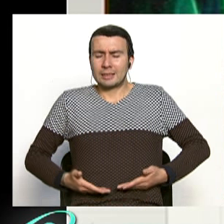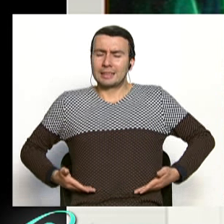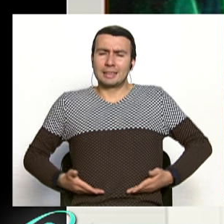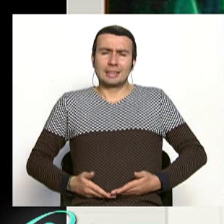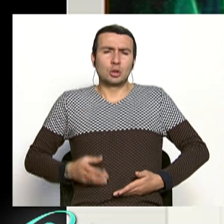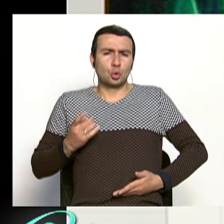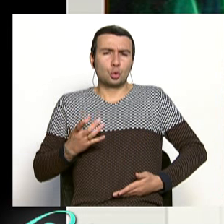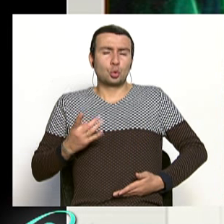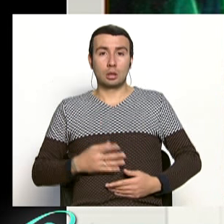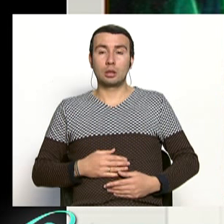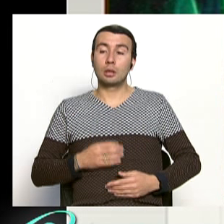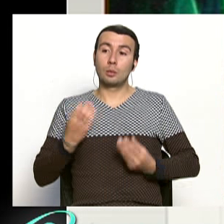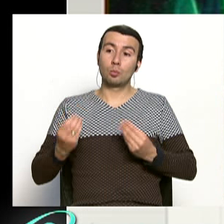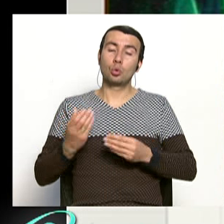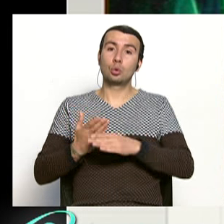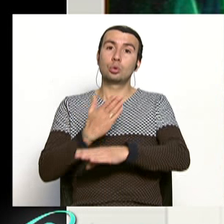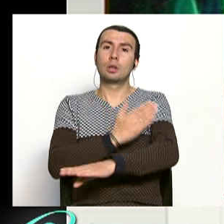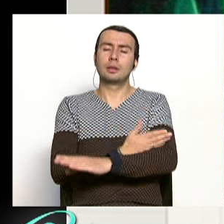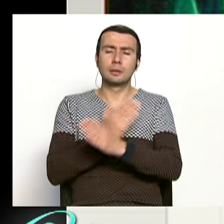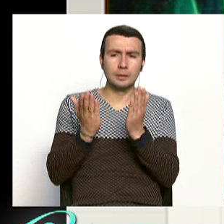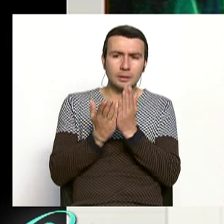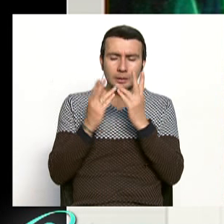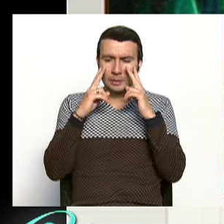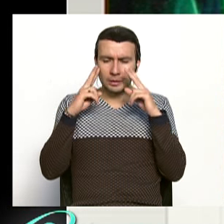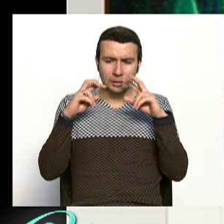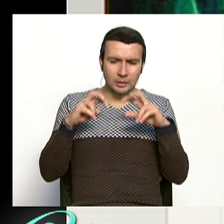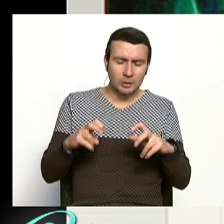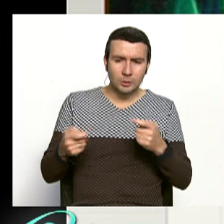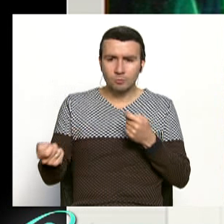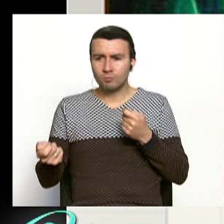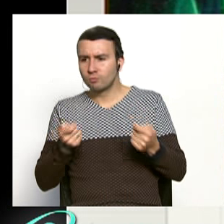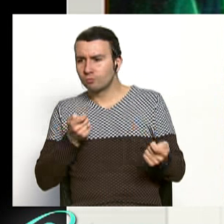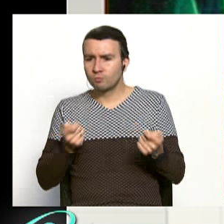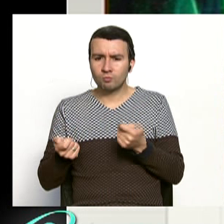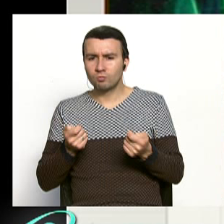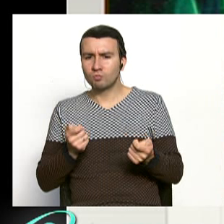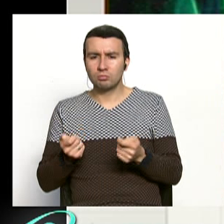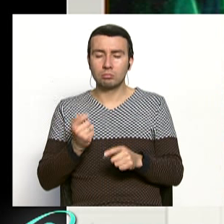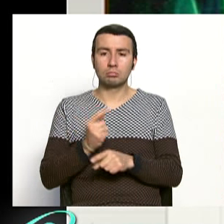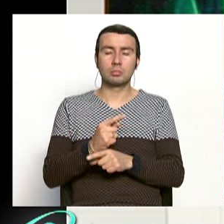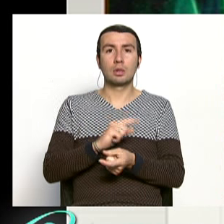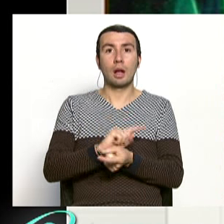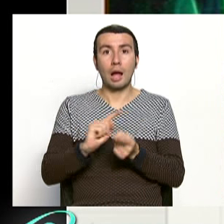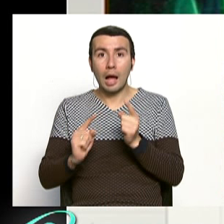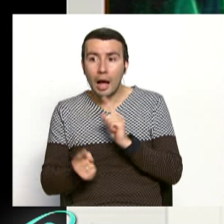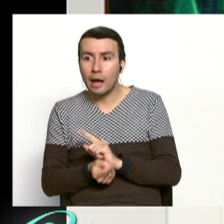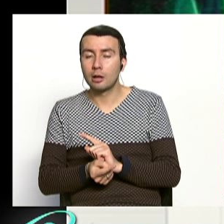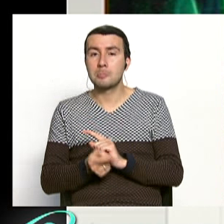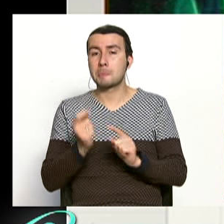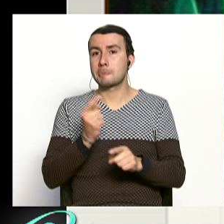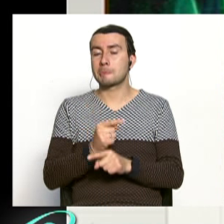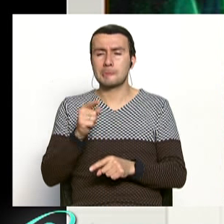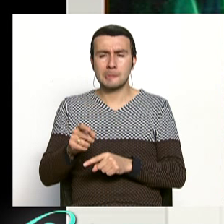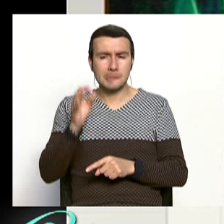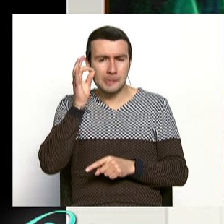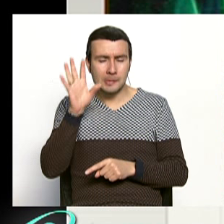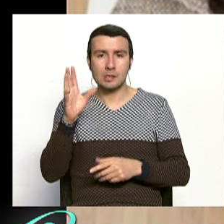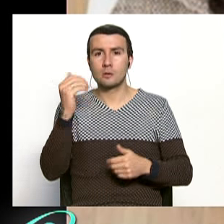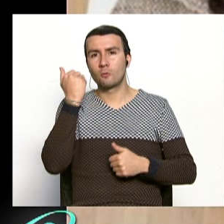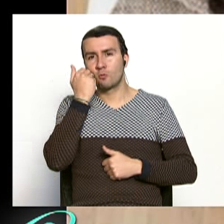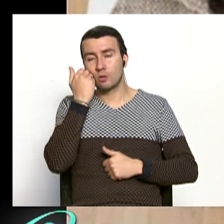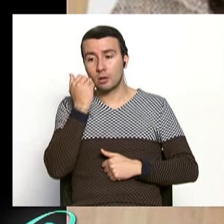que estudiar antes de ustedes entrar en un proceso de automedicación que va a desvirtuar que va a cambiar el curso de la enfermedad y por eso